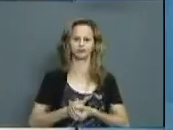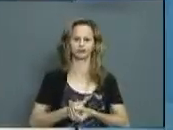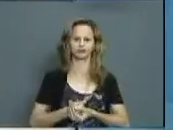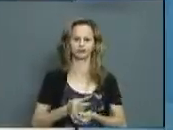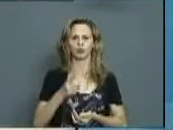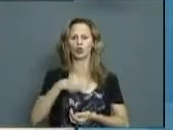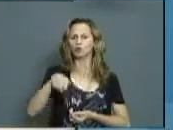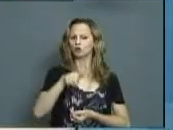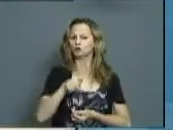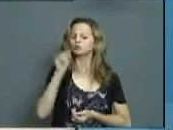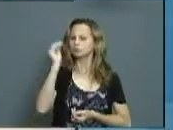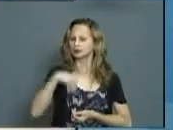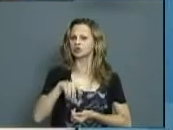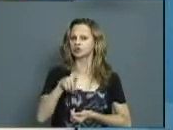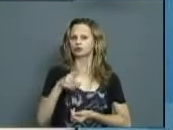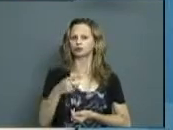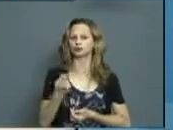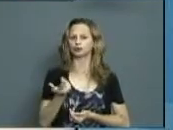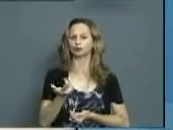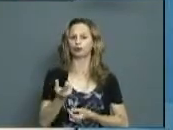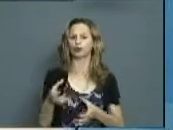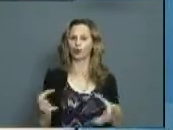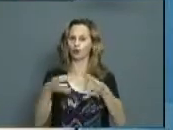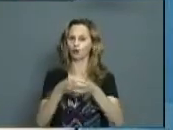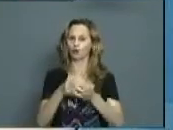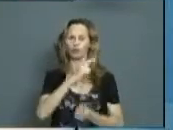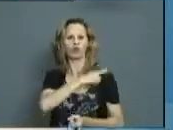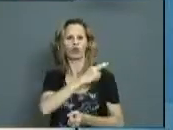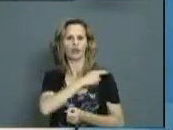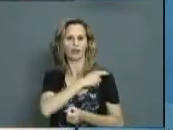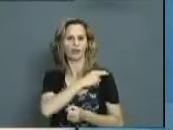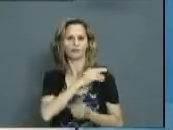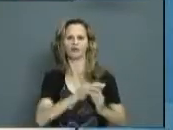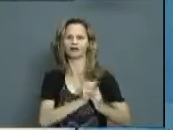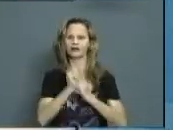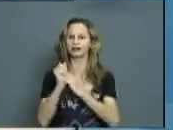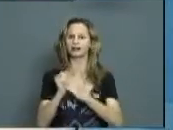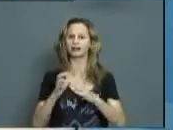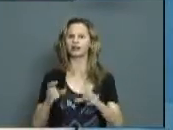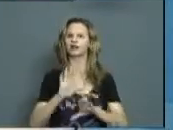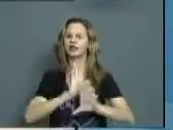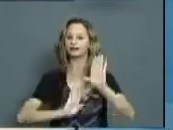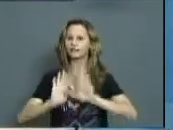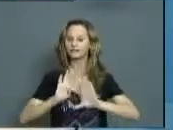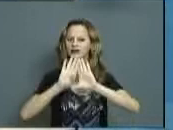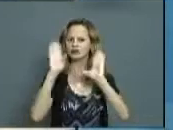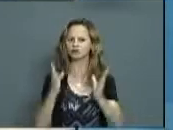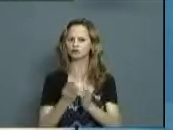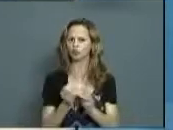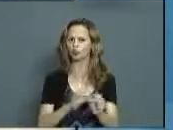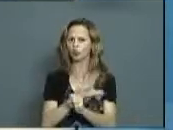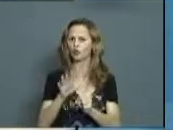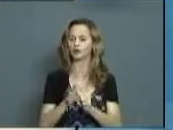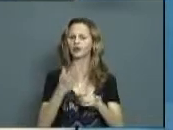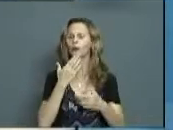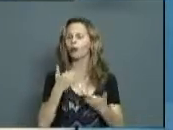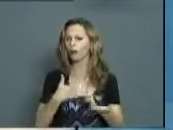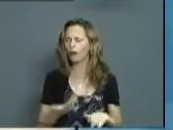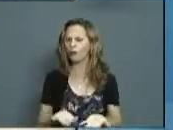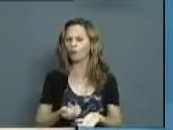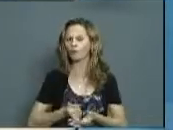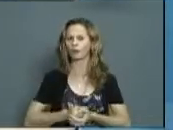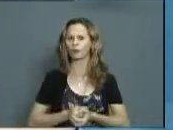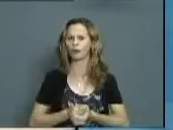que está al frente de todo este equipo de expertos que está elaborando contra la COVID-19 en la provincia de Holguín. Y usted me decía que habían hecho